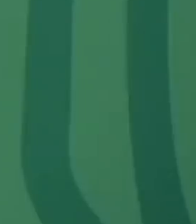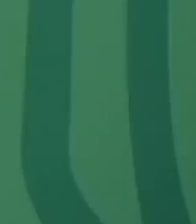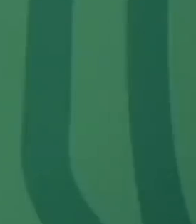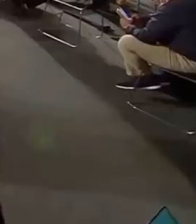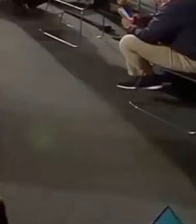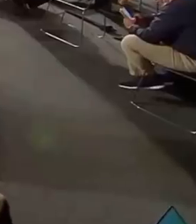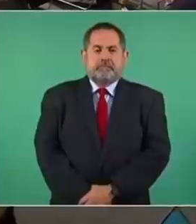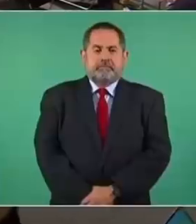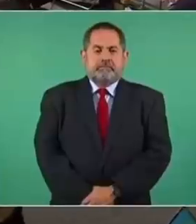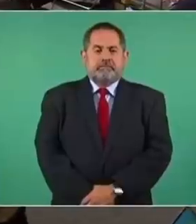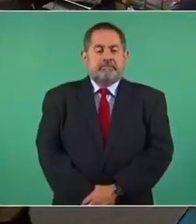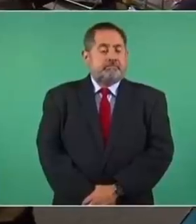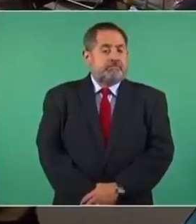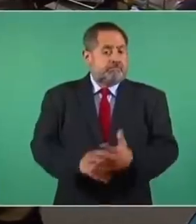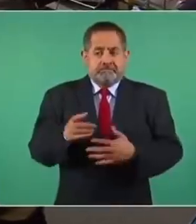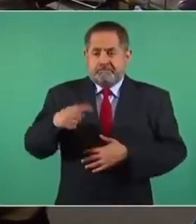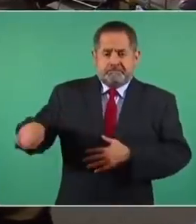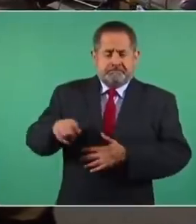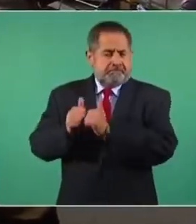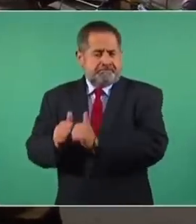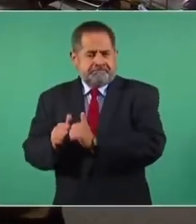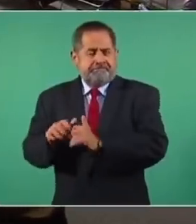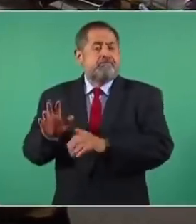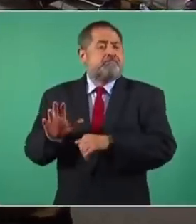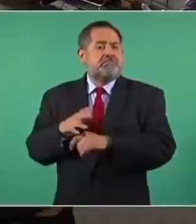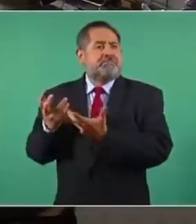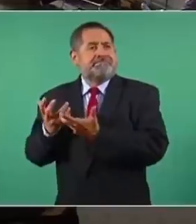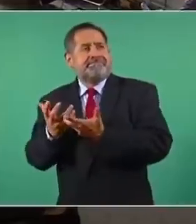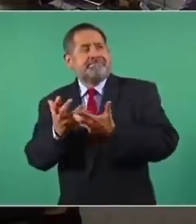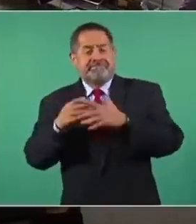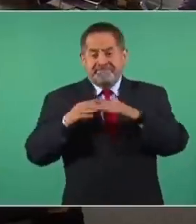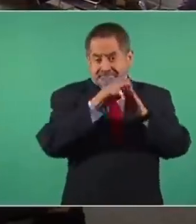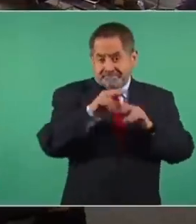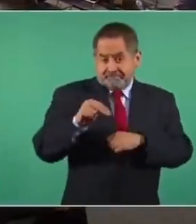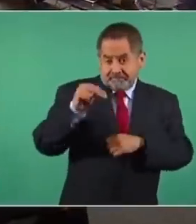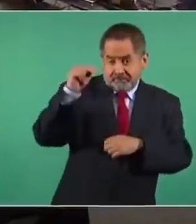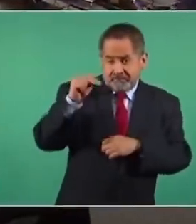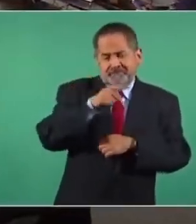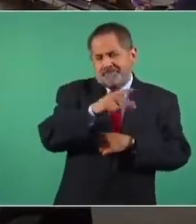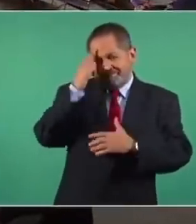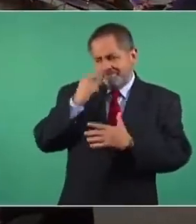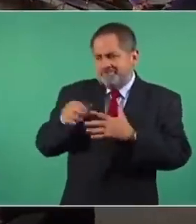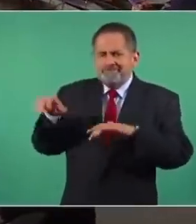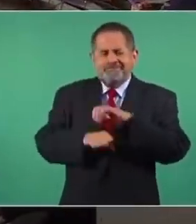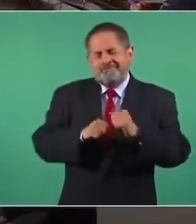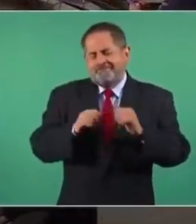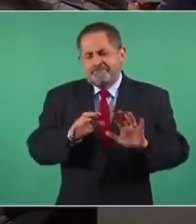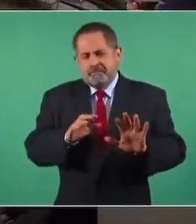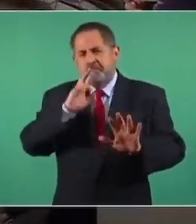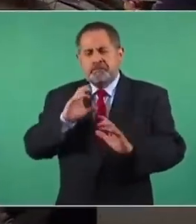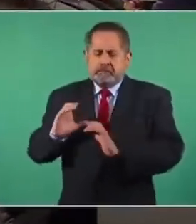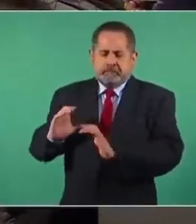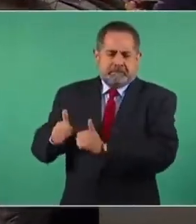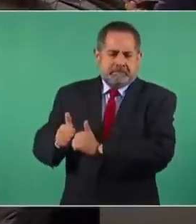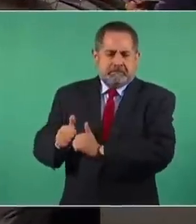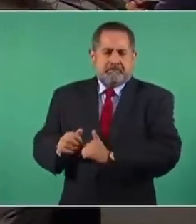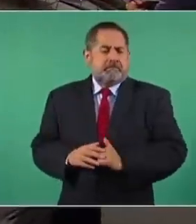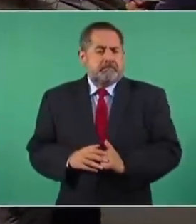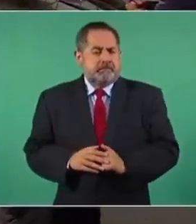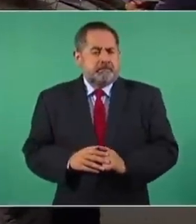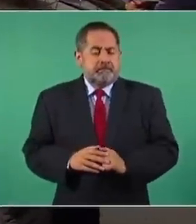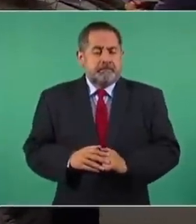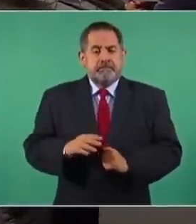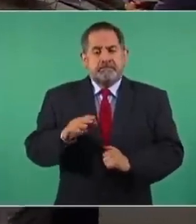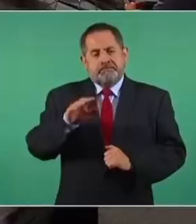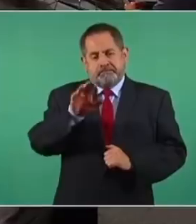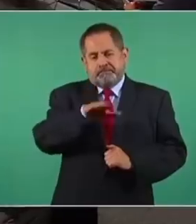derechos humanos, sobre todo en la frontera norte. Desgraciadamente hay esos antecedentes, ya se